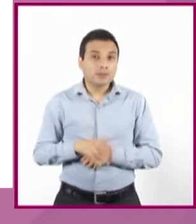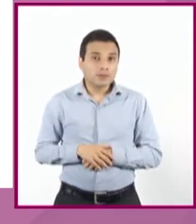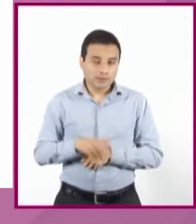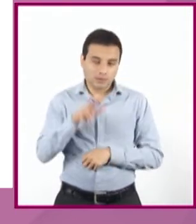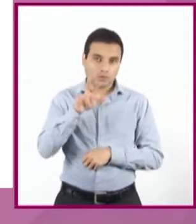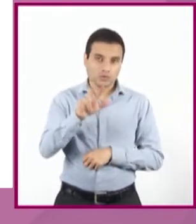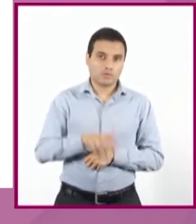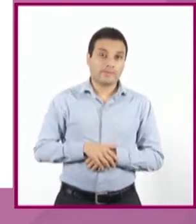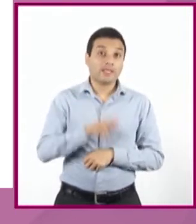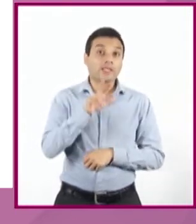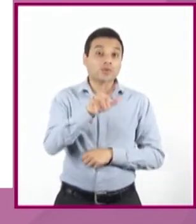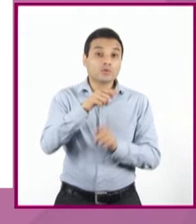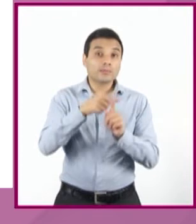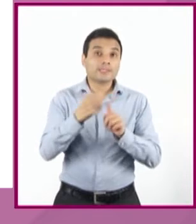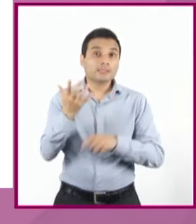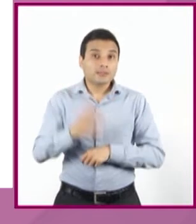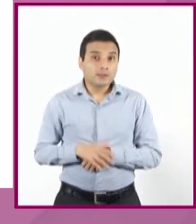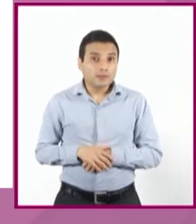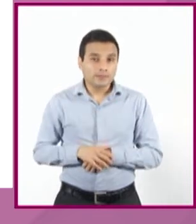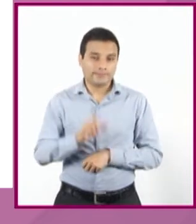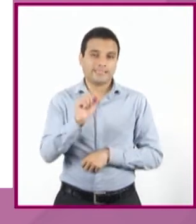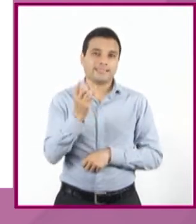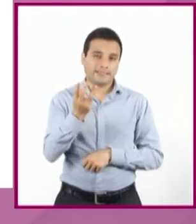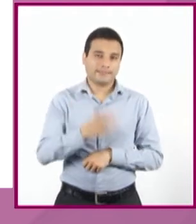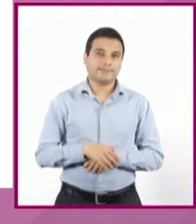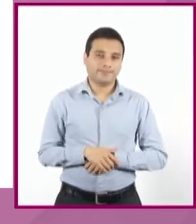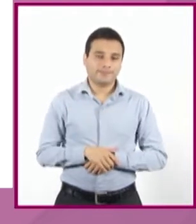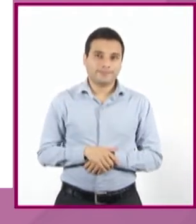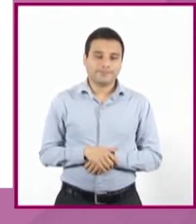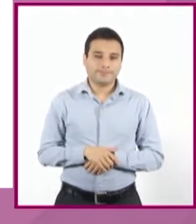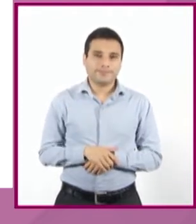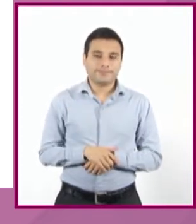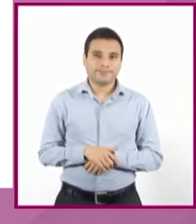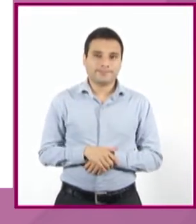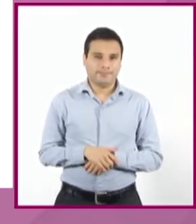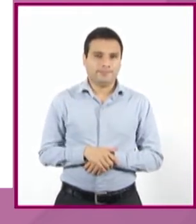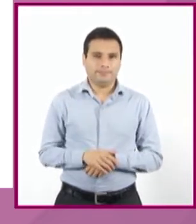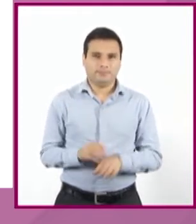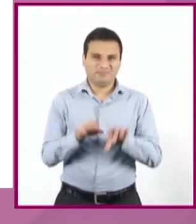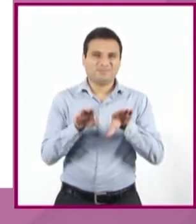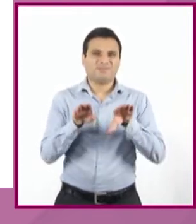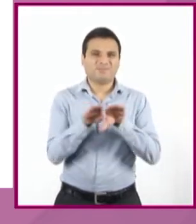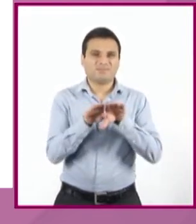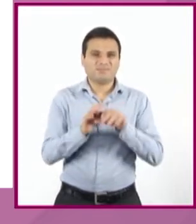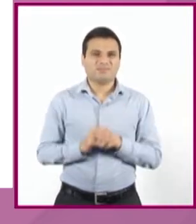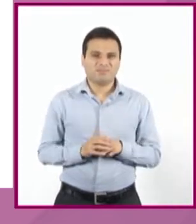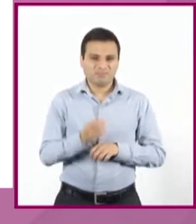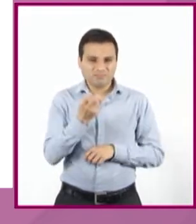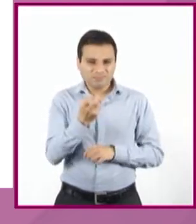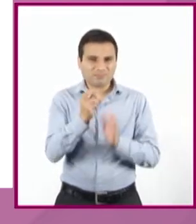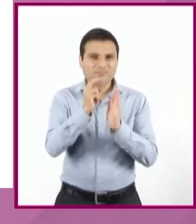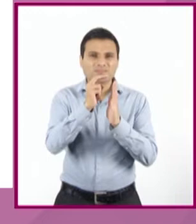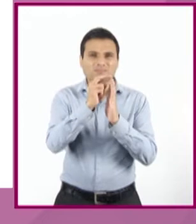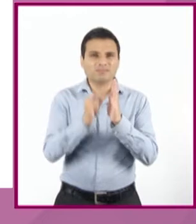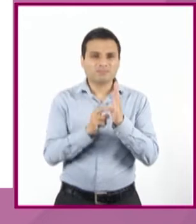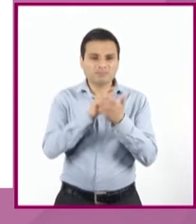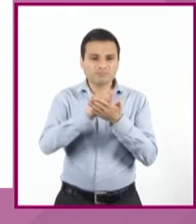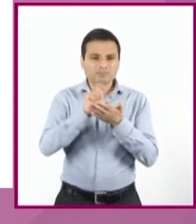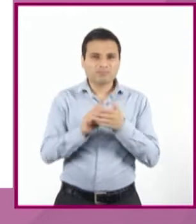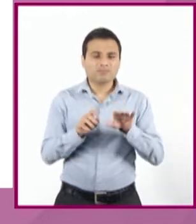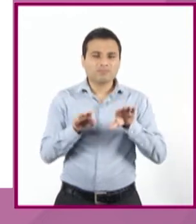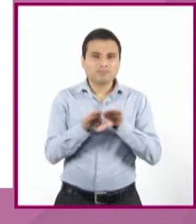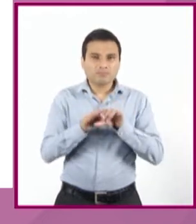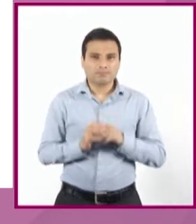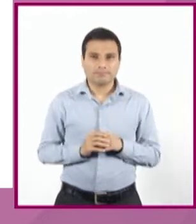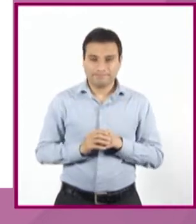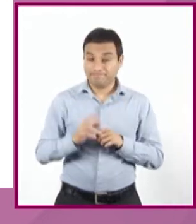18. Y 18 más 5, 23. ¿Cómo representaríamos nuestra regla general?